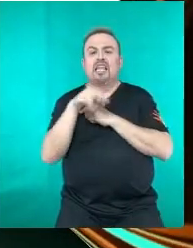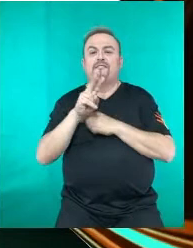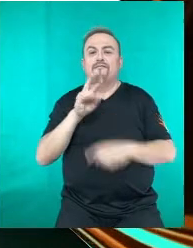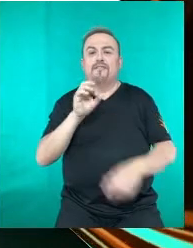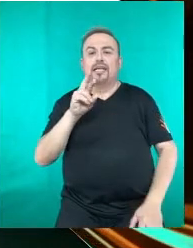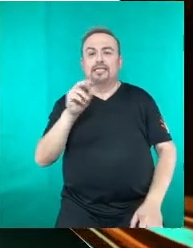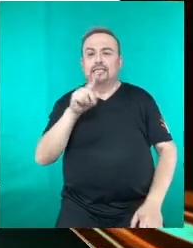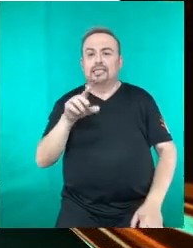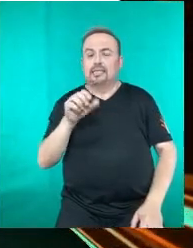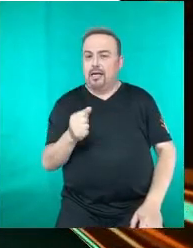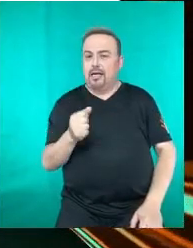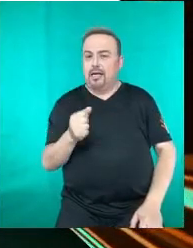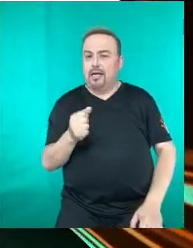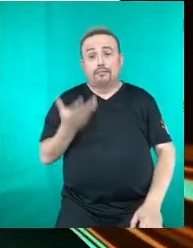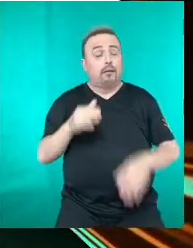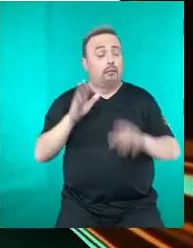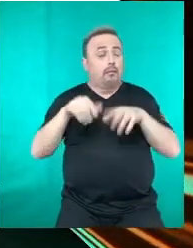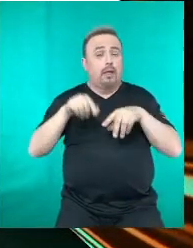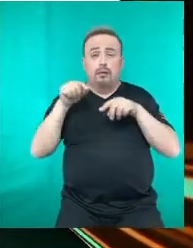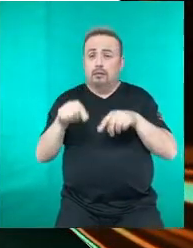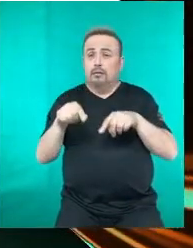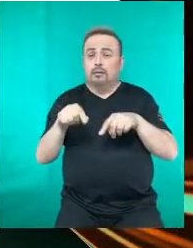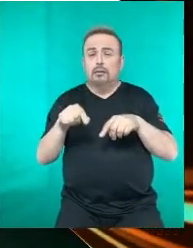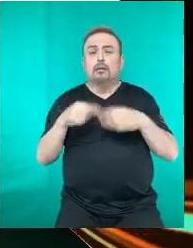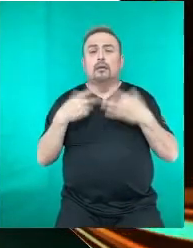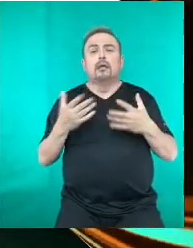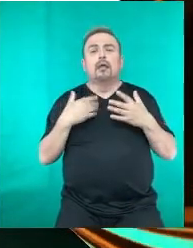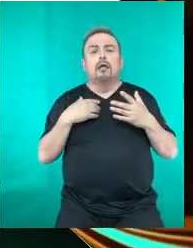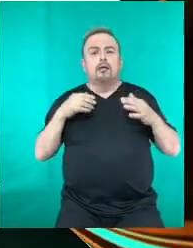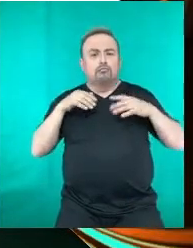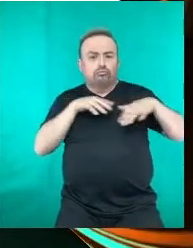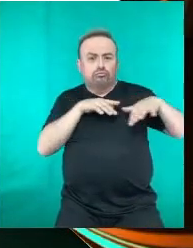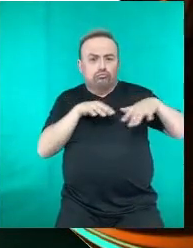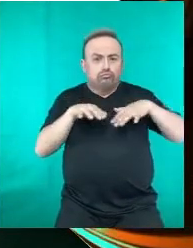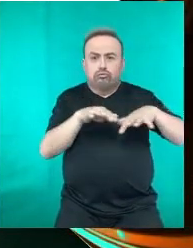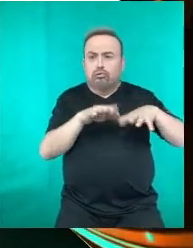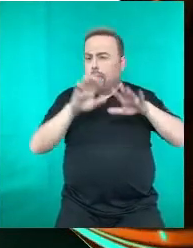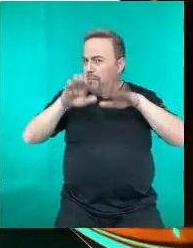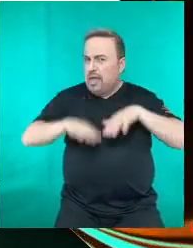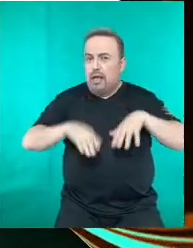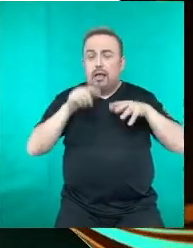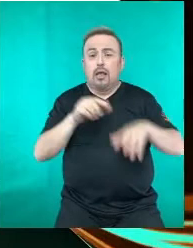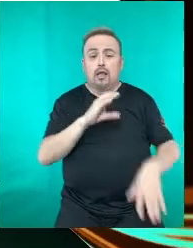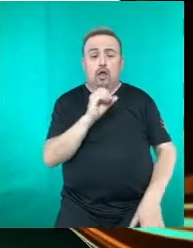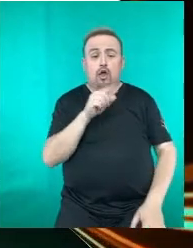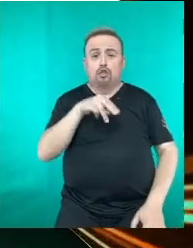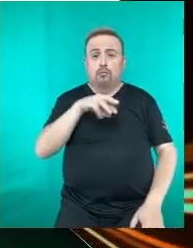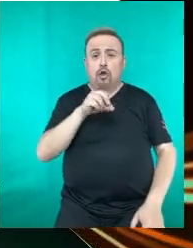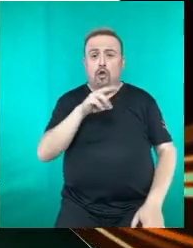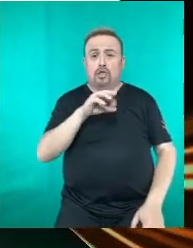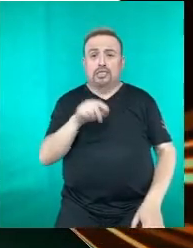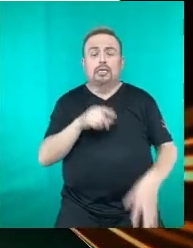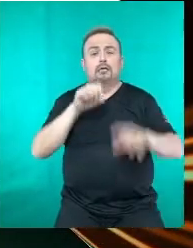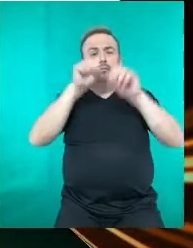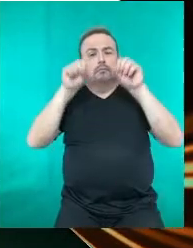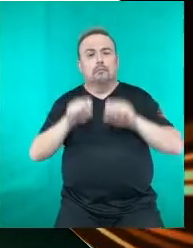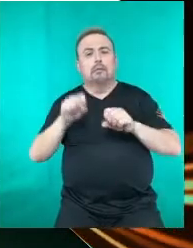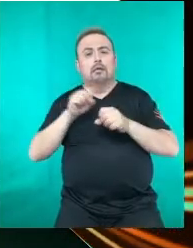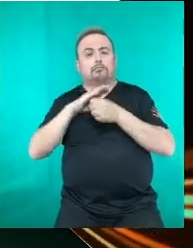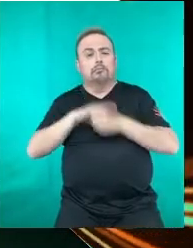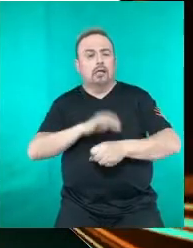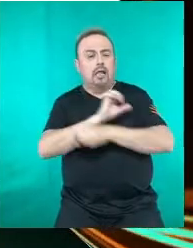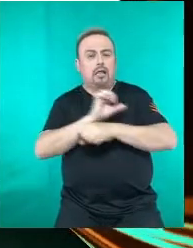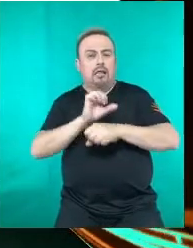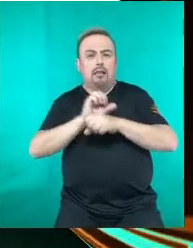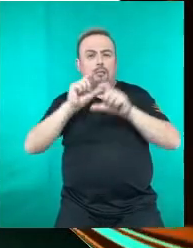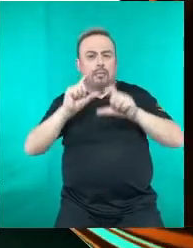Acá es lo mismo, este flujo es lo mismo, la osmosis inversa con algún sistema de recuperación de energía, y